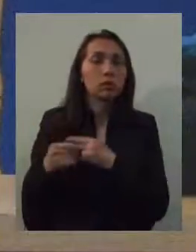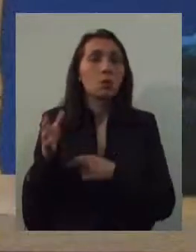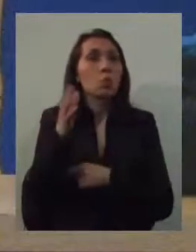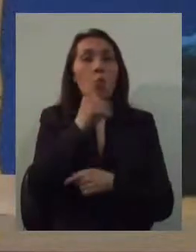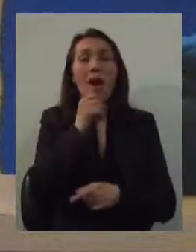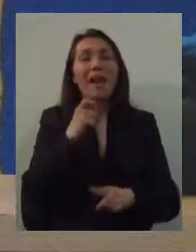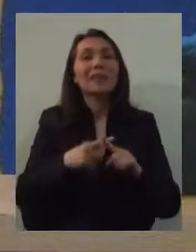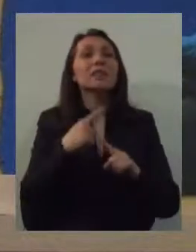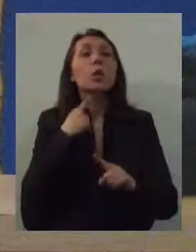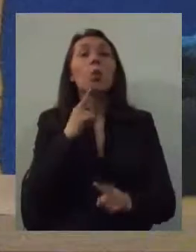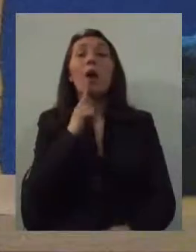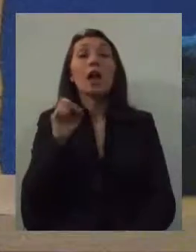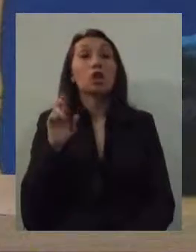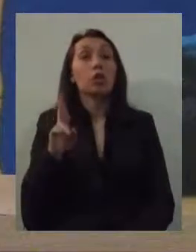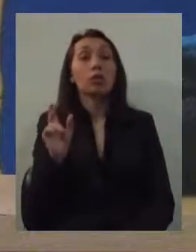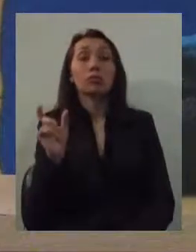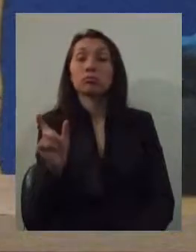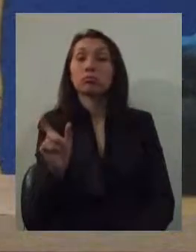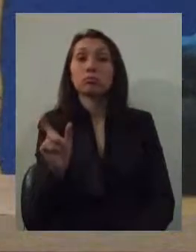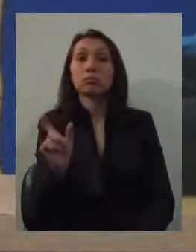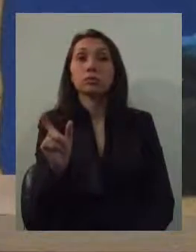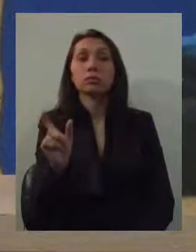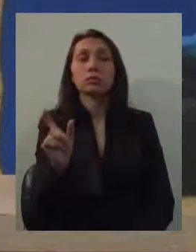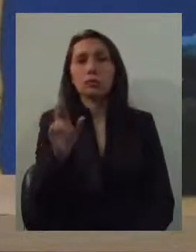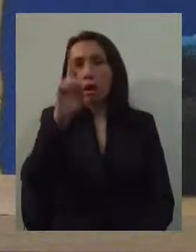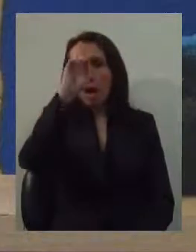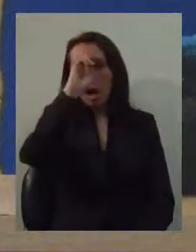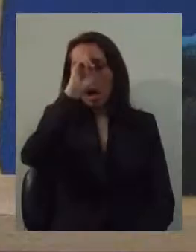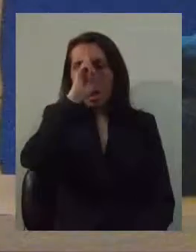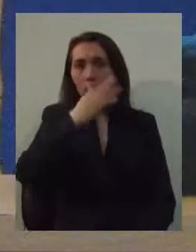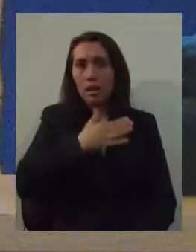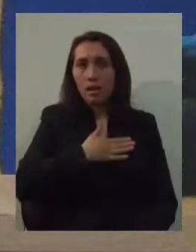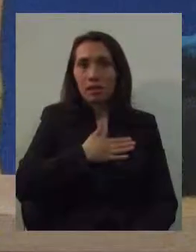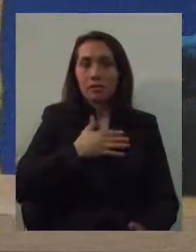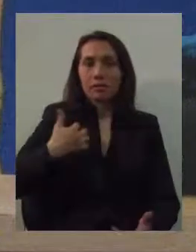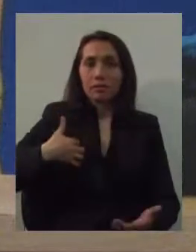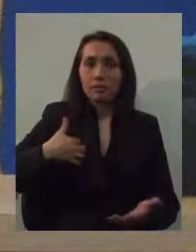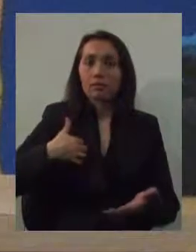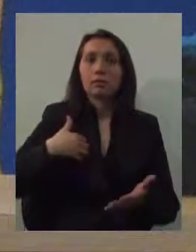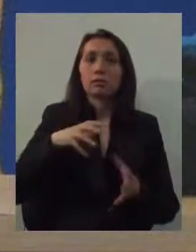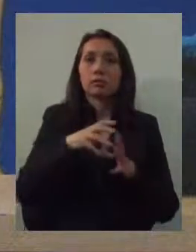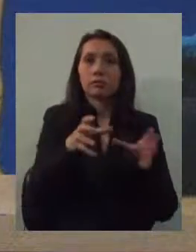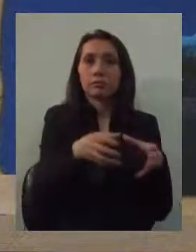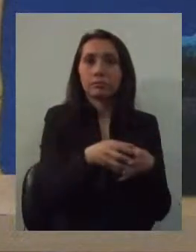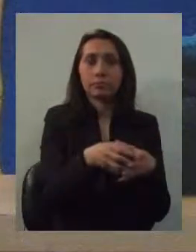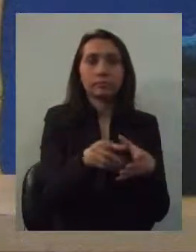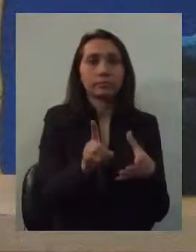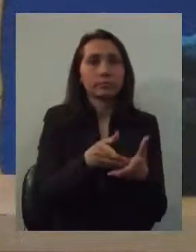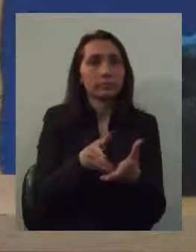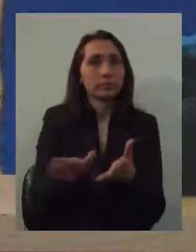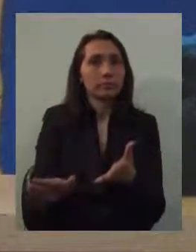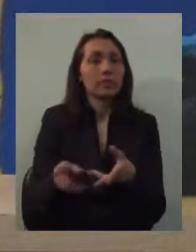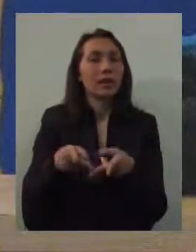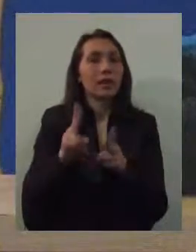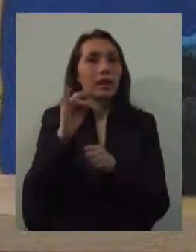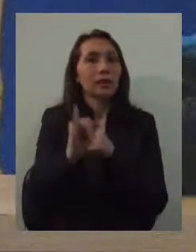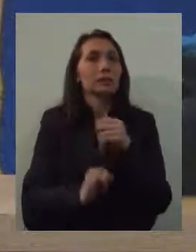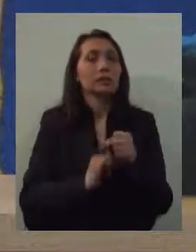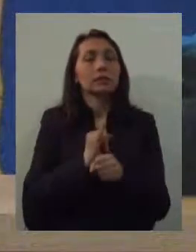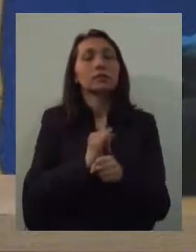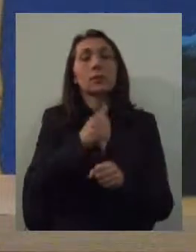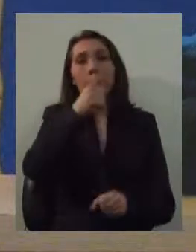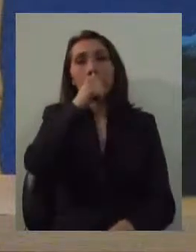porque reitero, el exequatur es una palabra extraña ya a las fuentes del derecho internacional